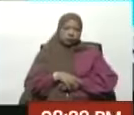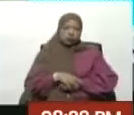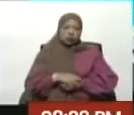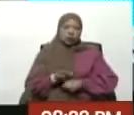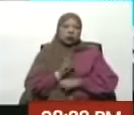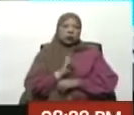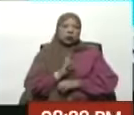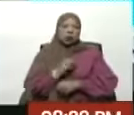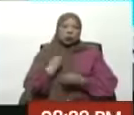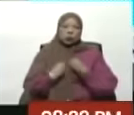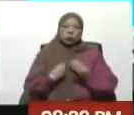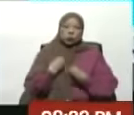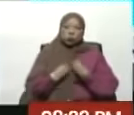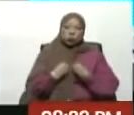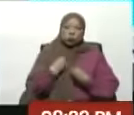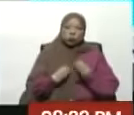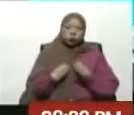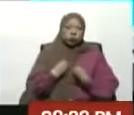Desesperado.